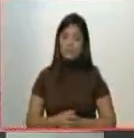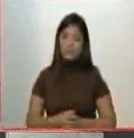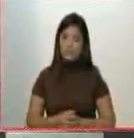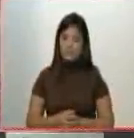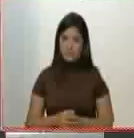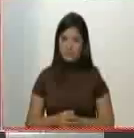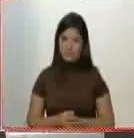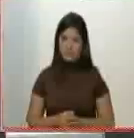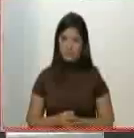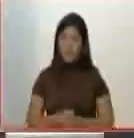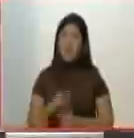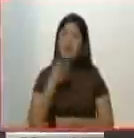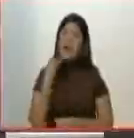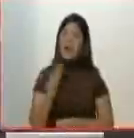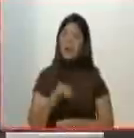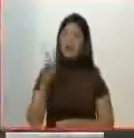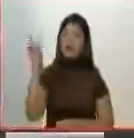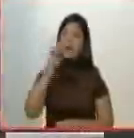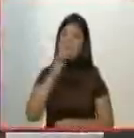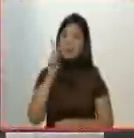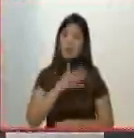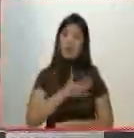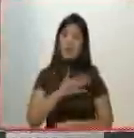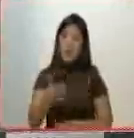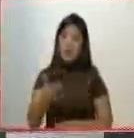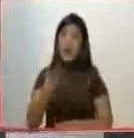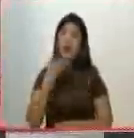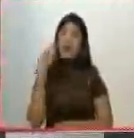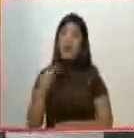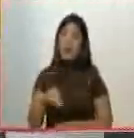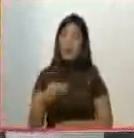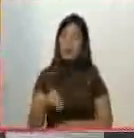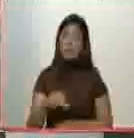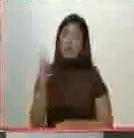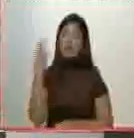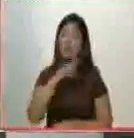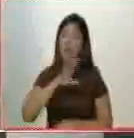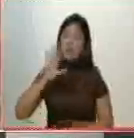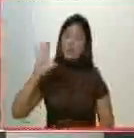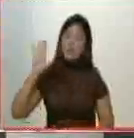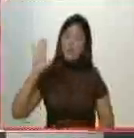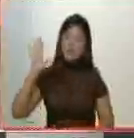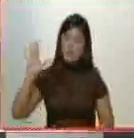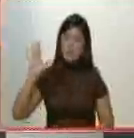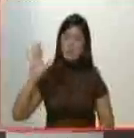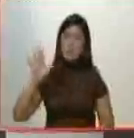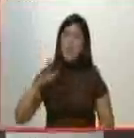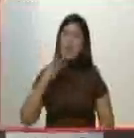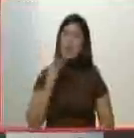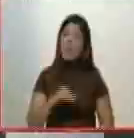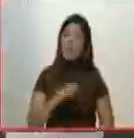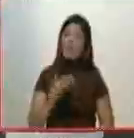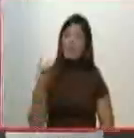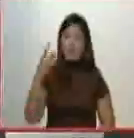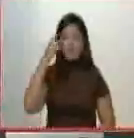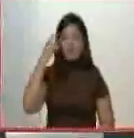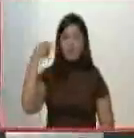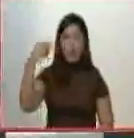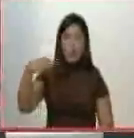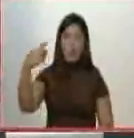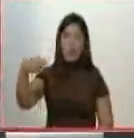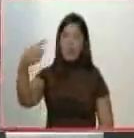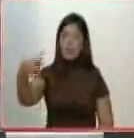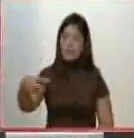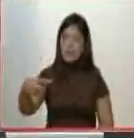venezolana, a la juventud que se entrega, a la juventud que se compromete, a la juventud que día tras día, tarde